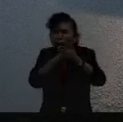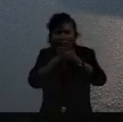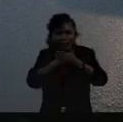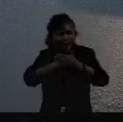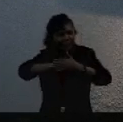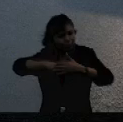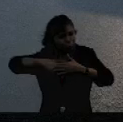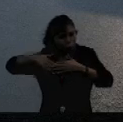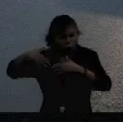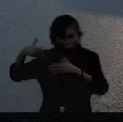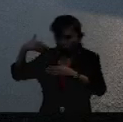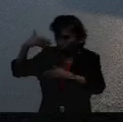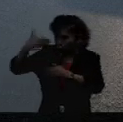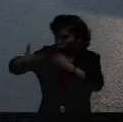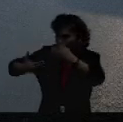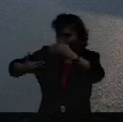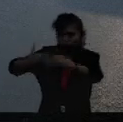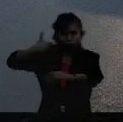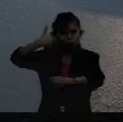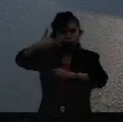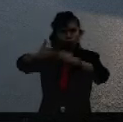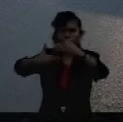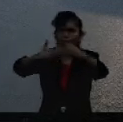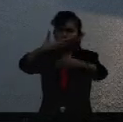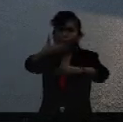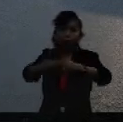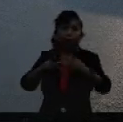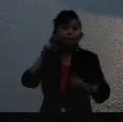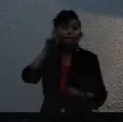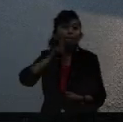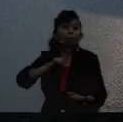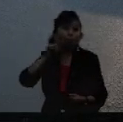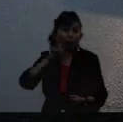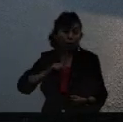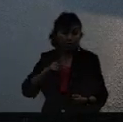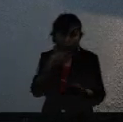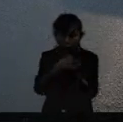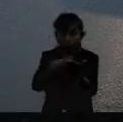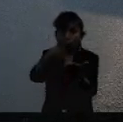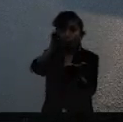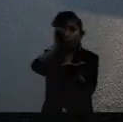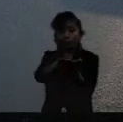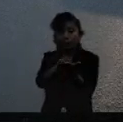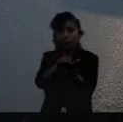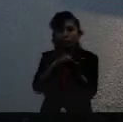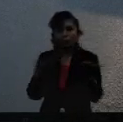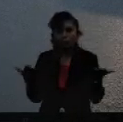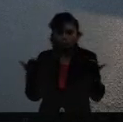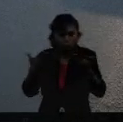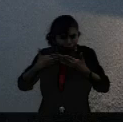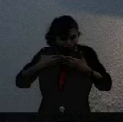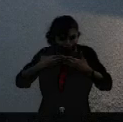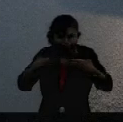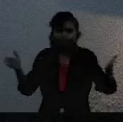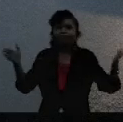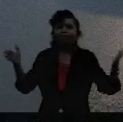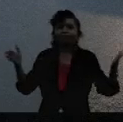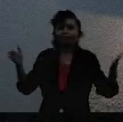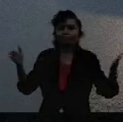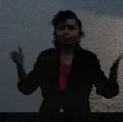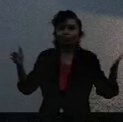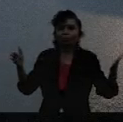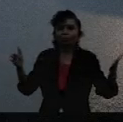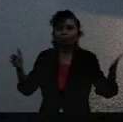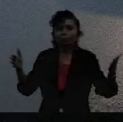atravesado generaciones enteras de mujeres mujeres que con valentía hemos desafiado los límites